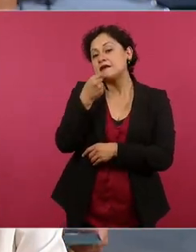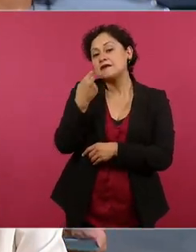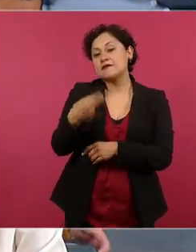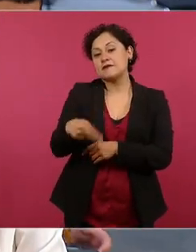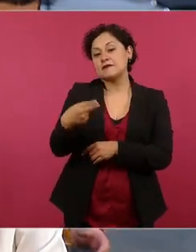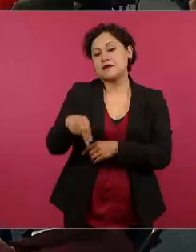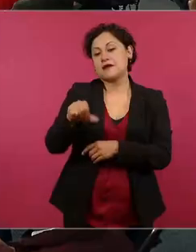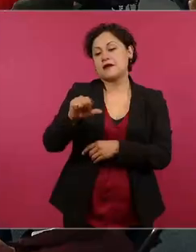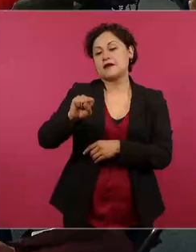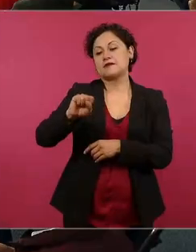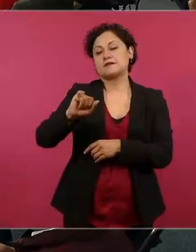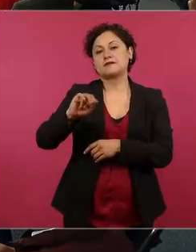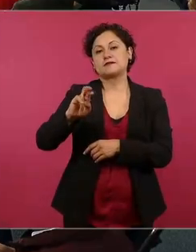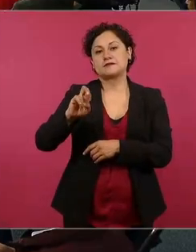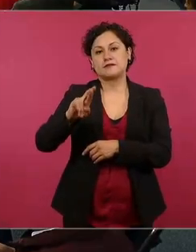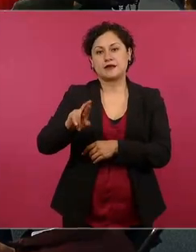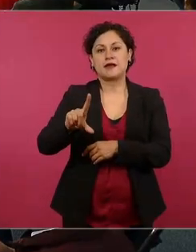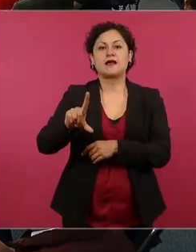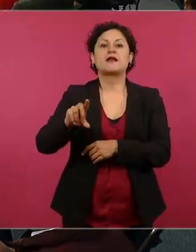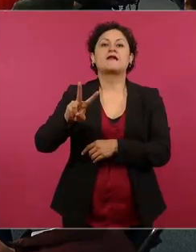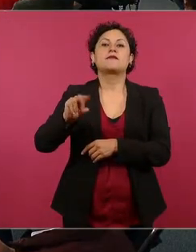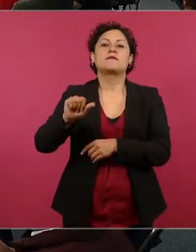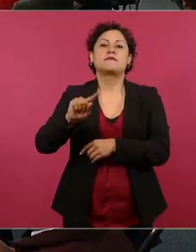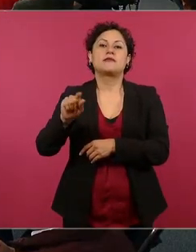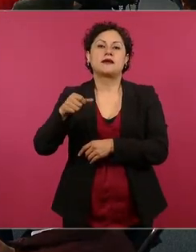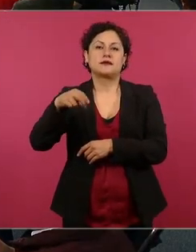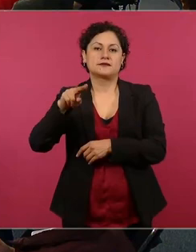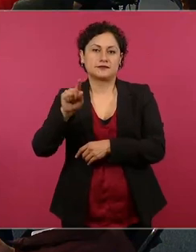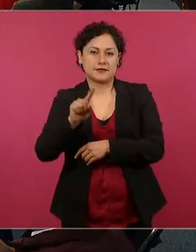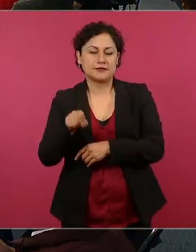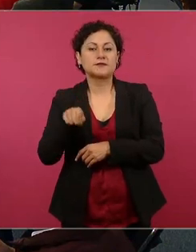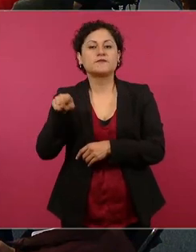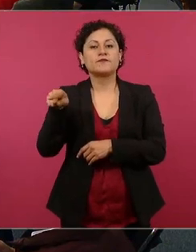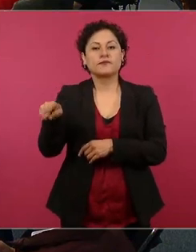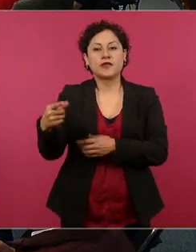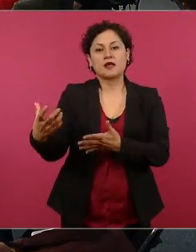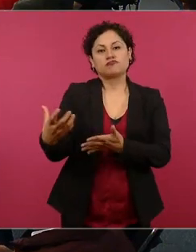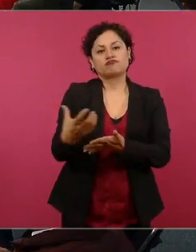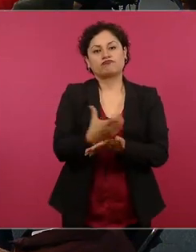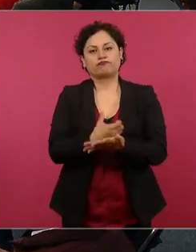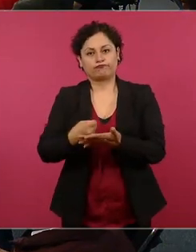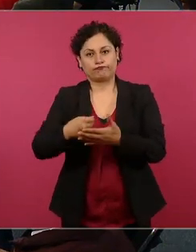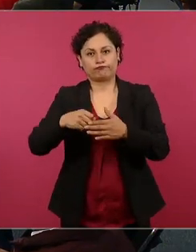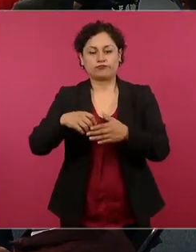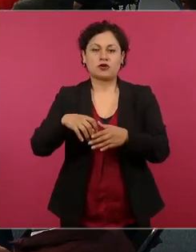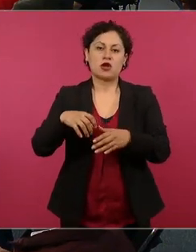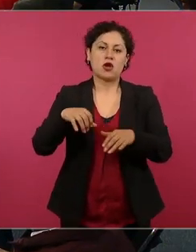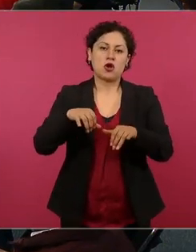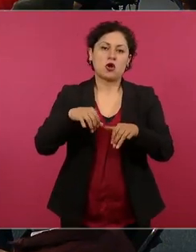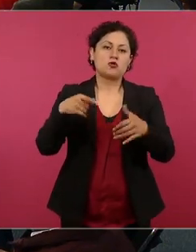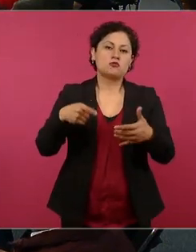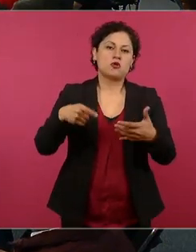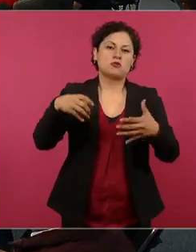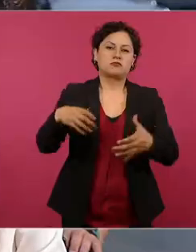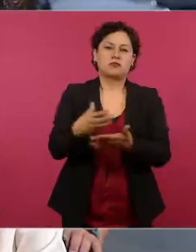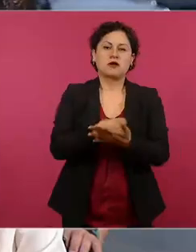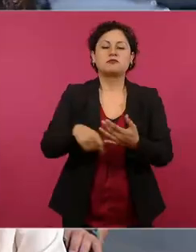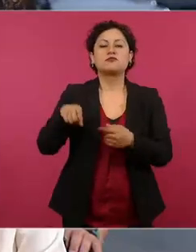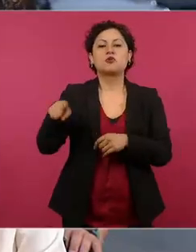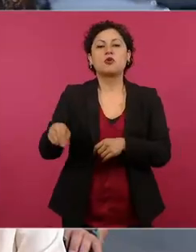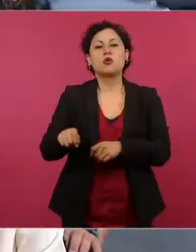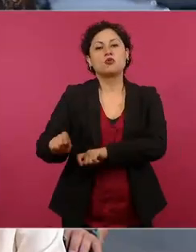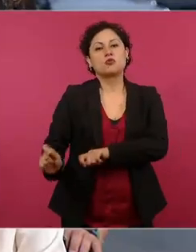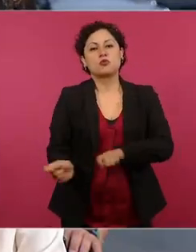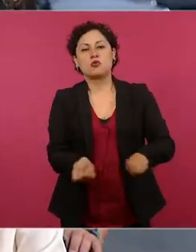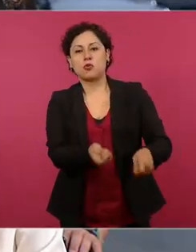Adziel Daniel Vázquez Barrera. Él es campeón de hockey sobre pasto. También le agradece la beca que él ya